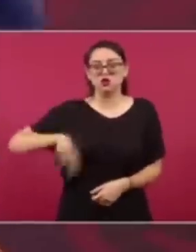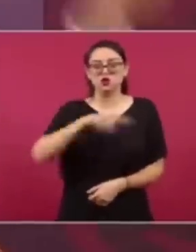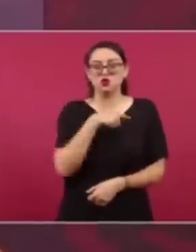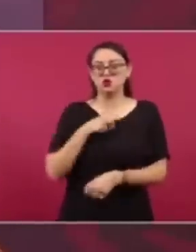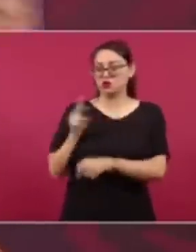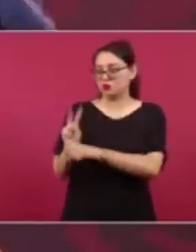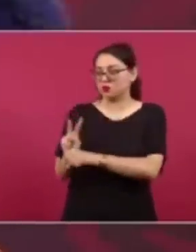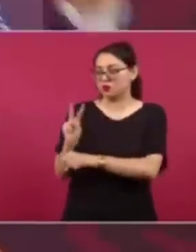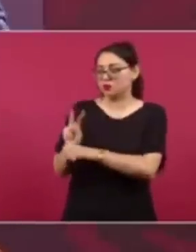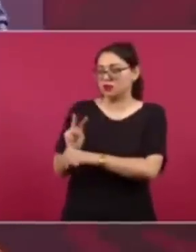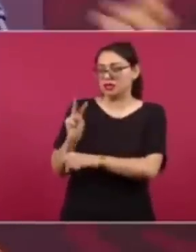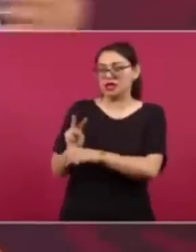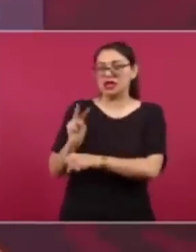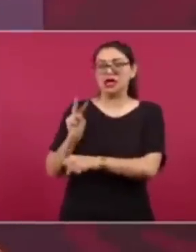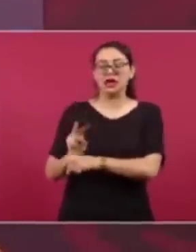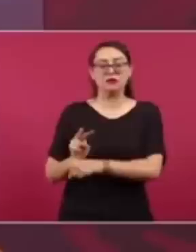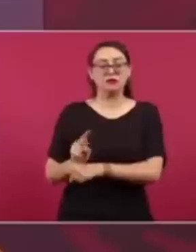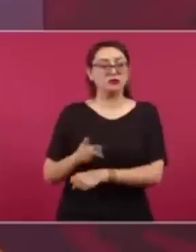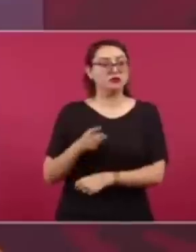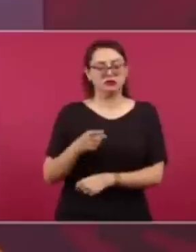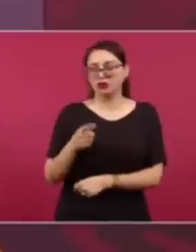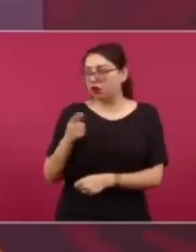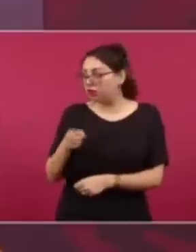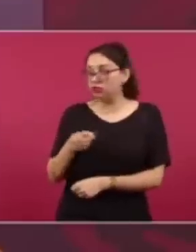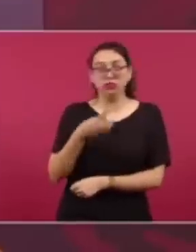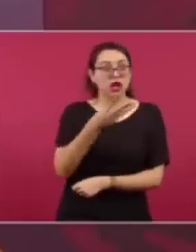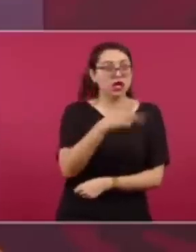otras acusaciones otros delitos